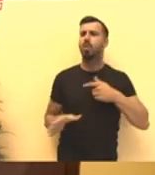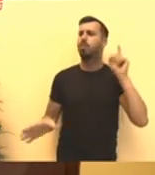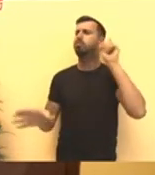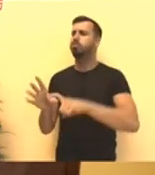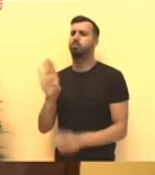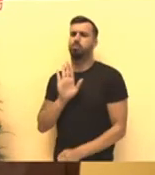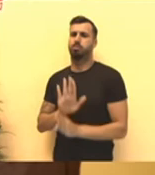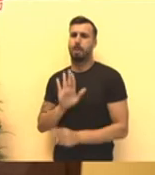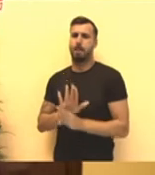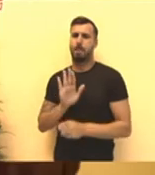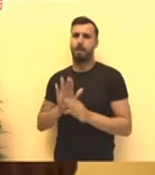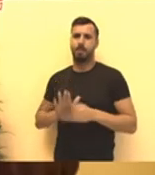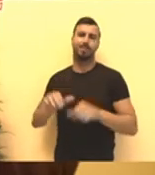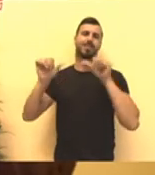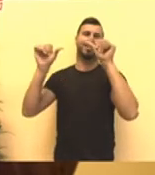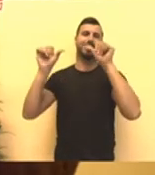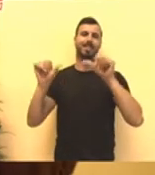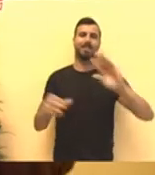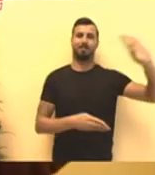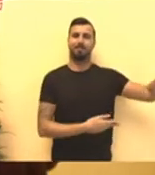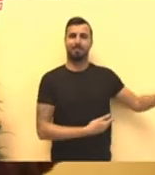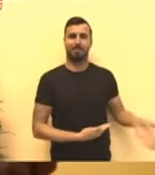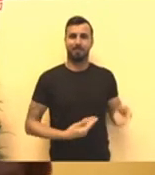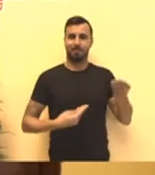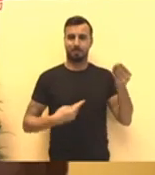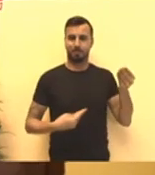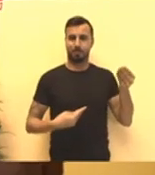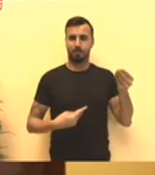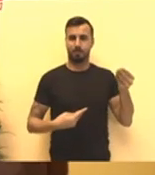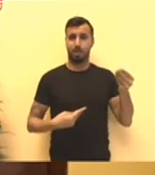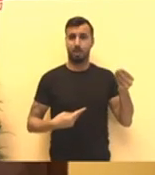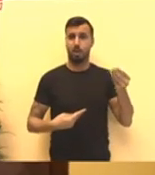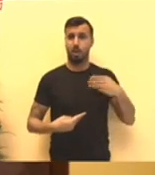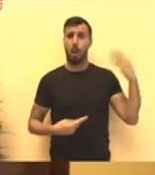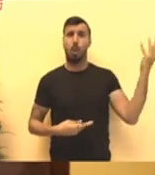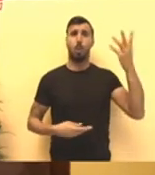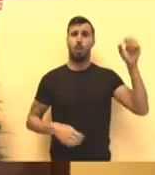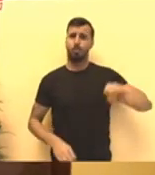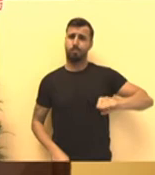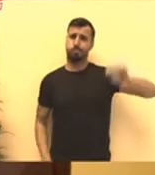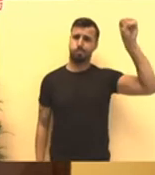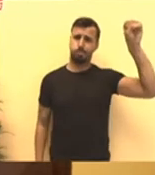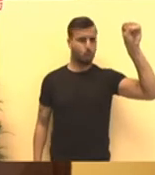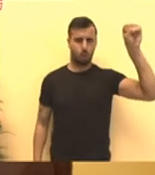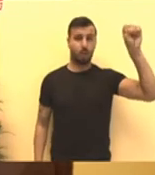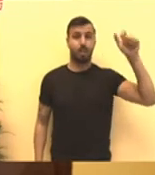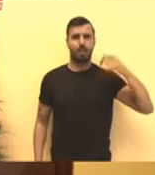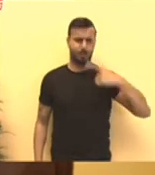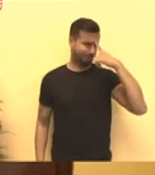terminé. Yo no soy ninguna heroína, simplemente soy muy morrúa, eso sí. Y basta que me digas que no hago una